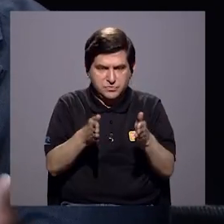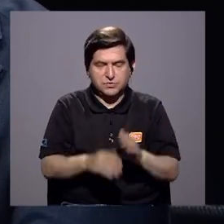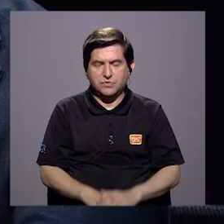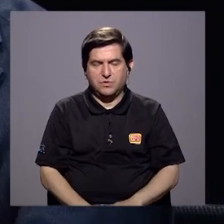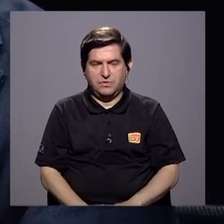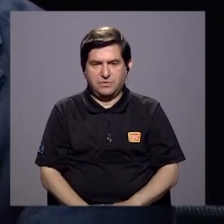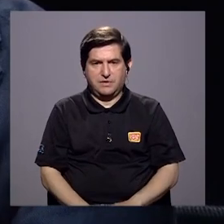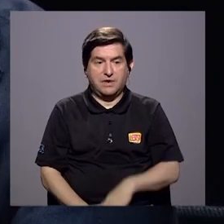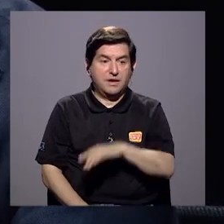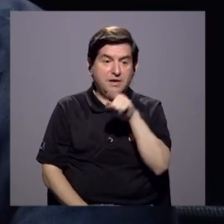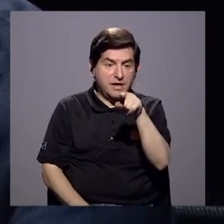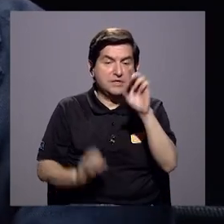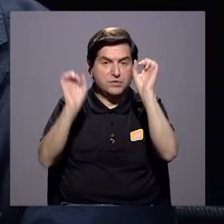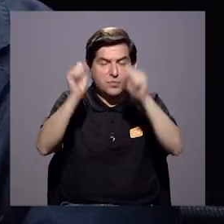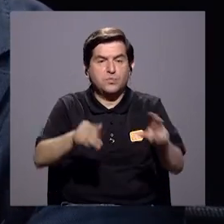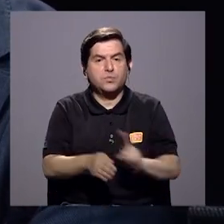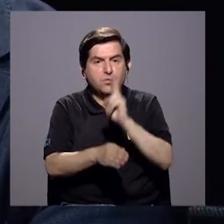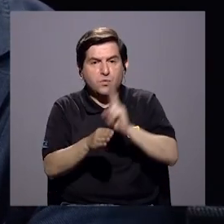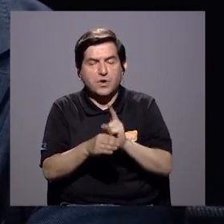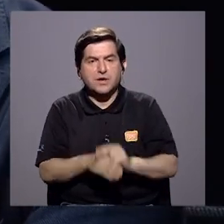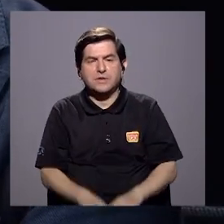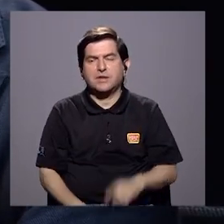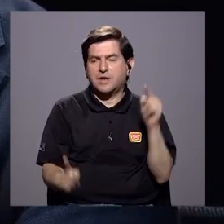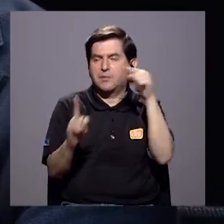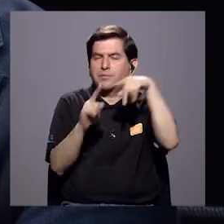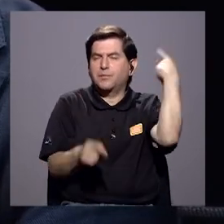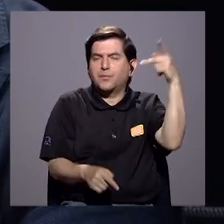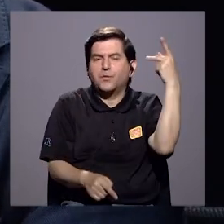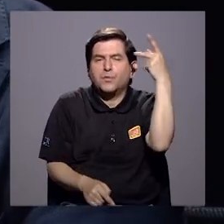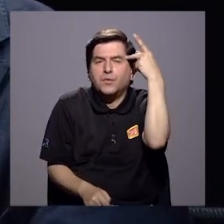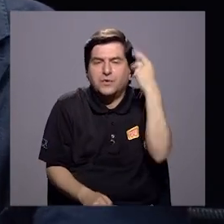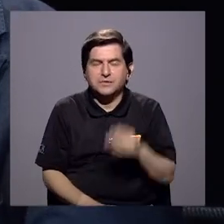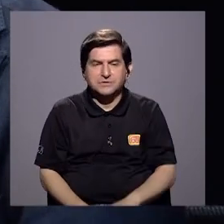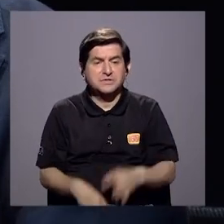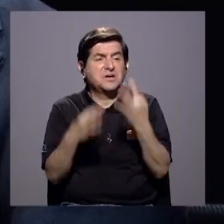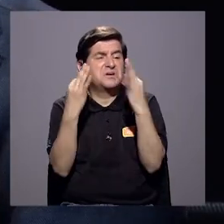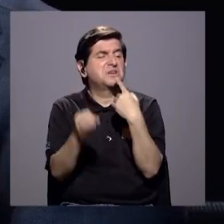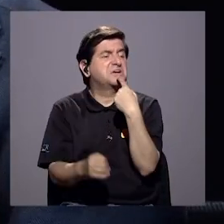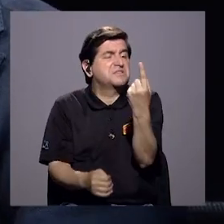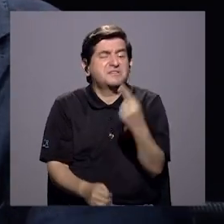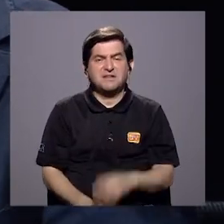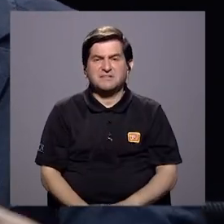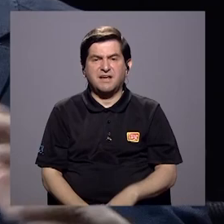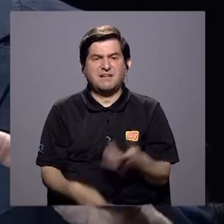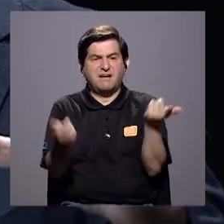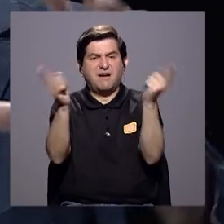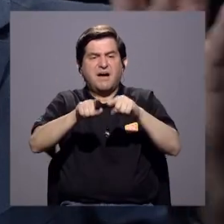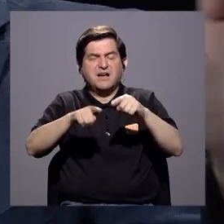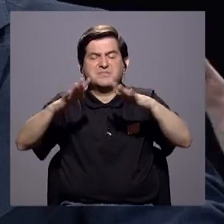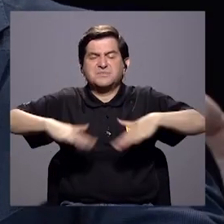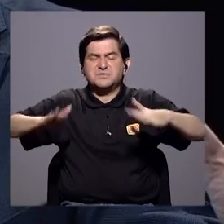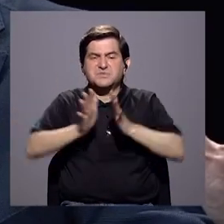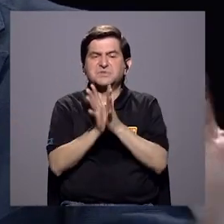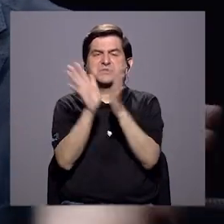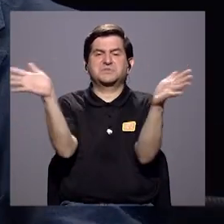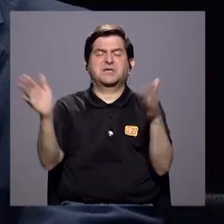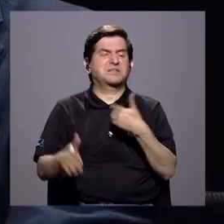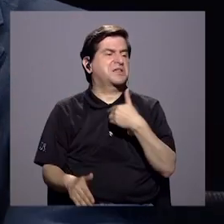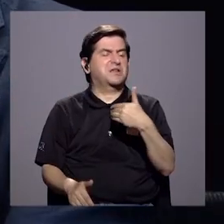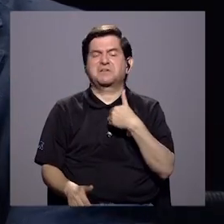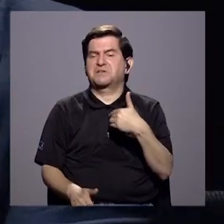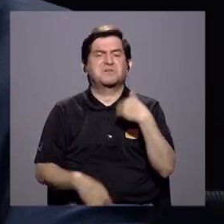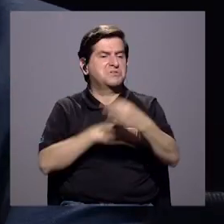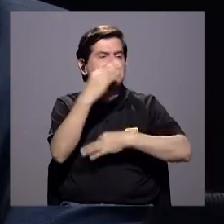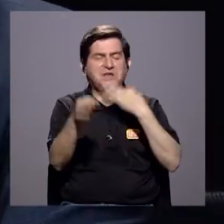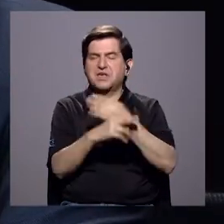de una persona y que esto pueda ser utilizado con fines políticos y podría tratar de decirse que como será en la esfera pública pues